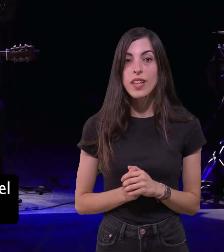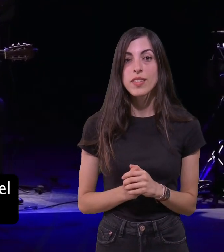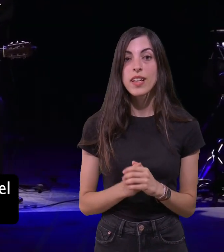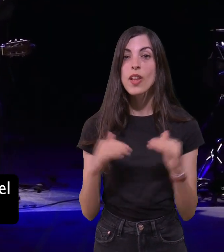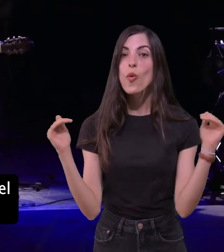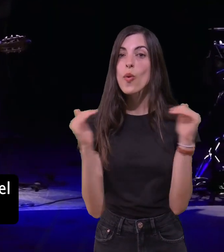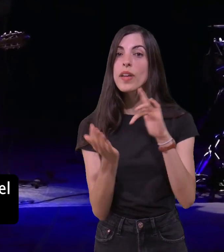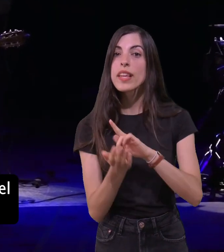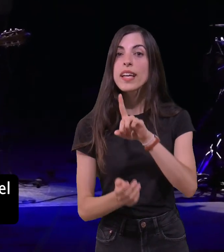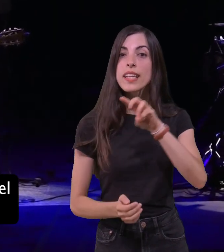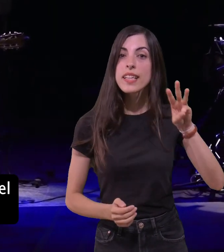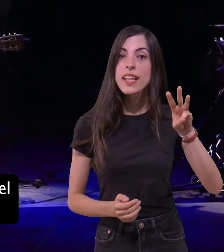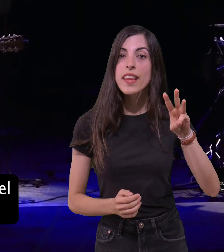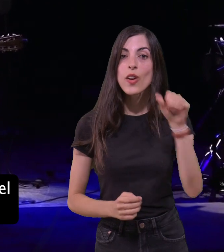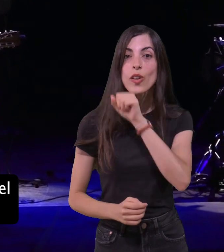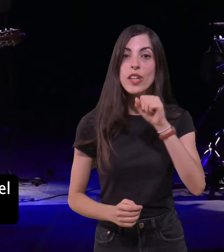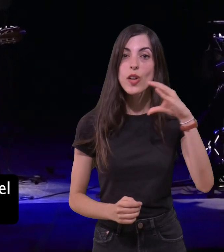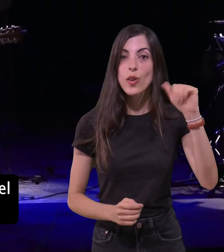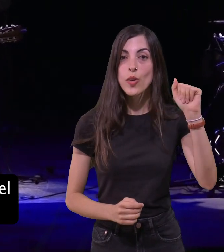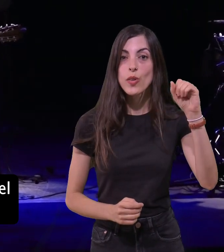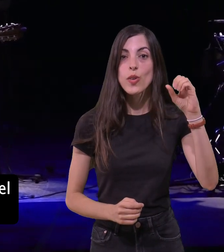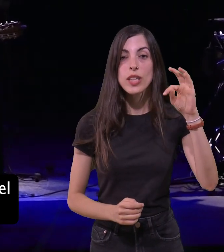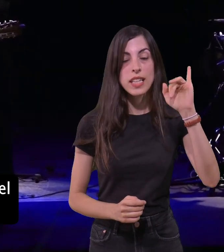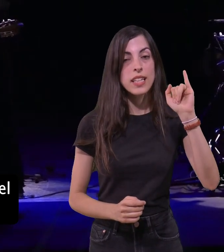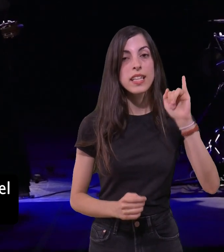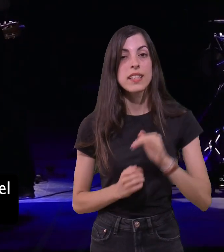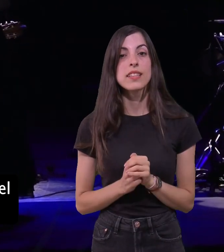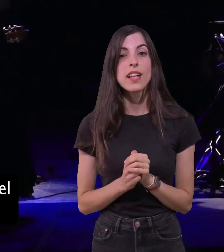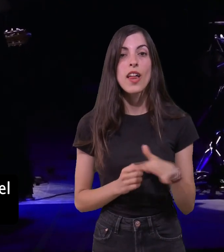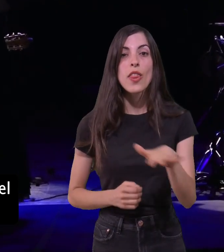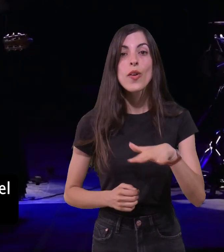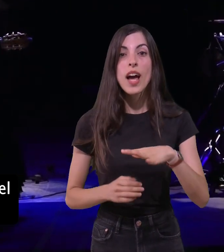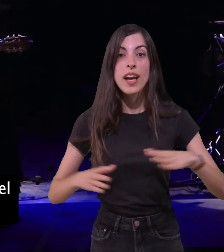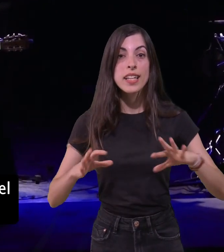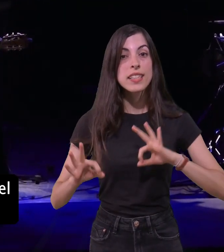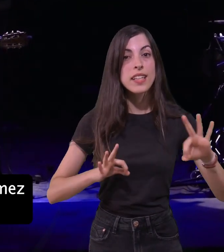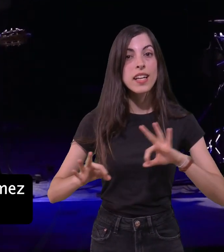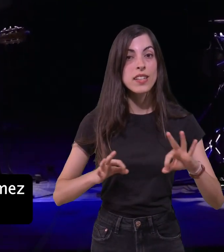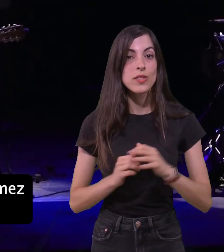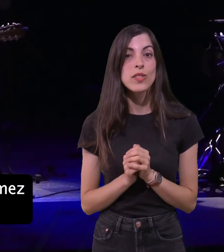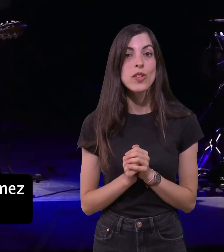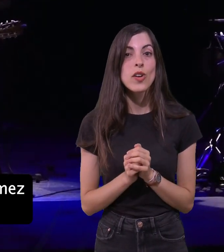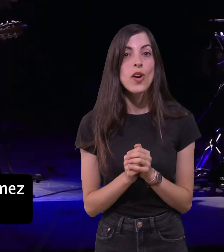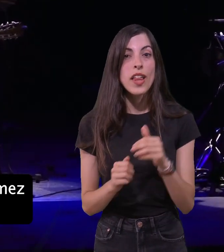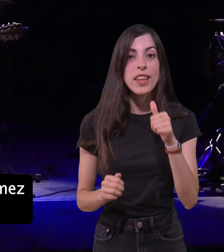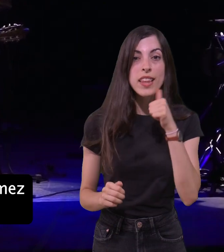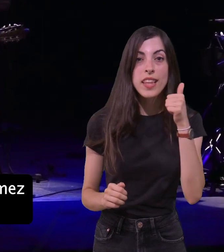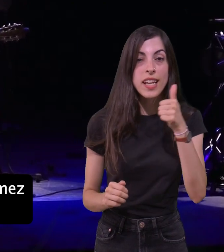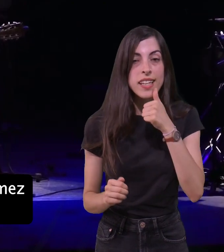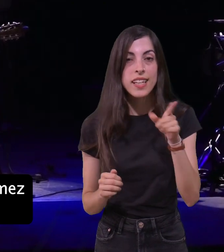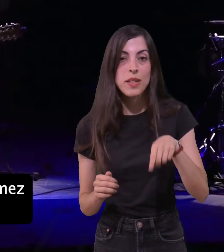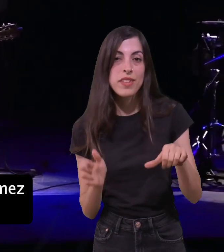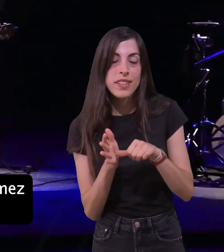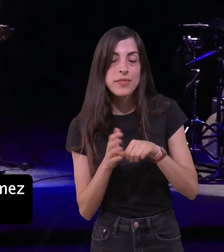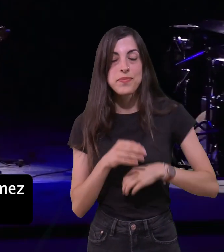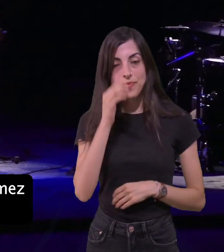El jueves 13 se va a limitar al concierto de Coti en el Gran Teatro con su último trabajo Cercanías y Confidencias y